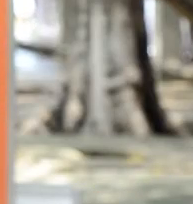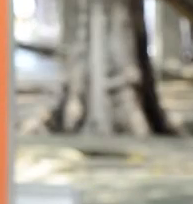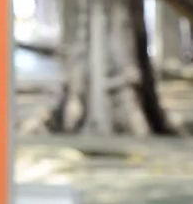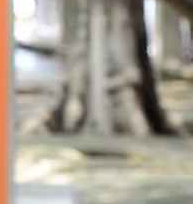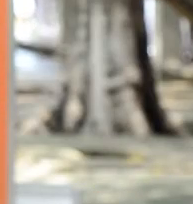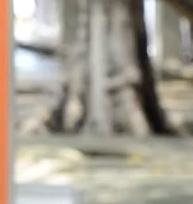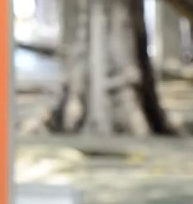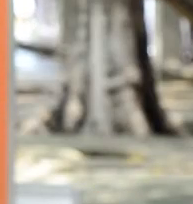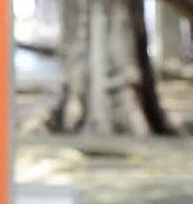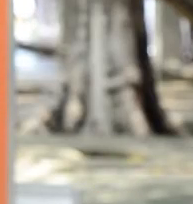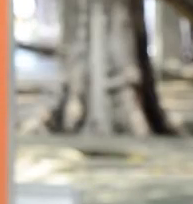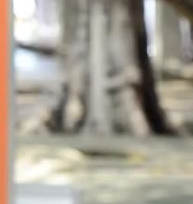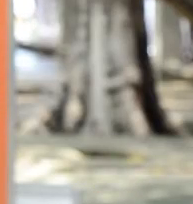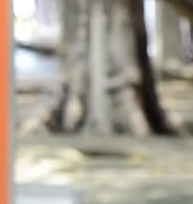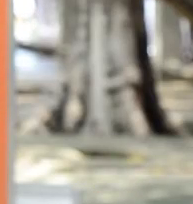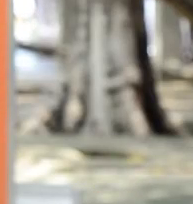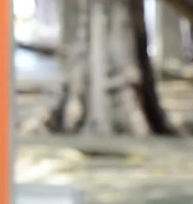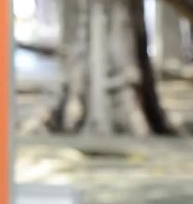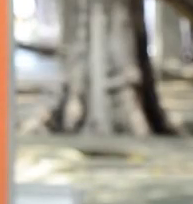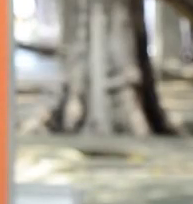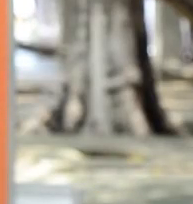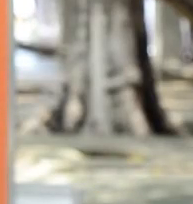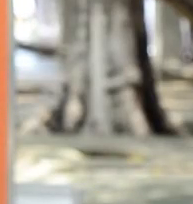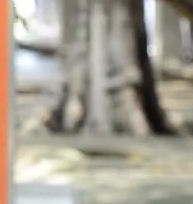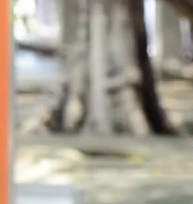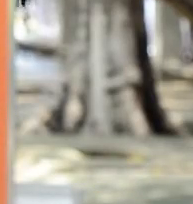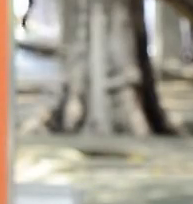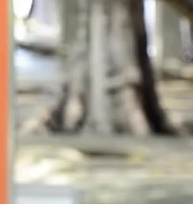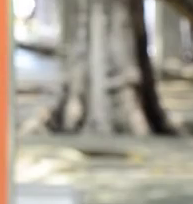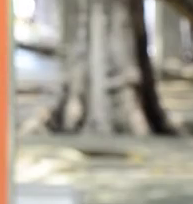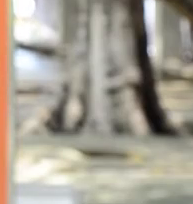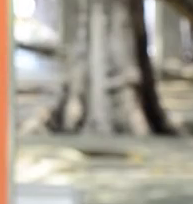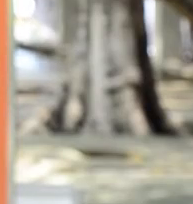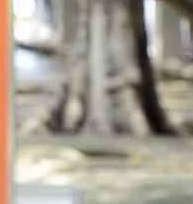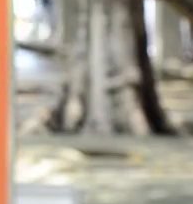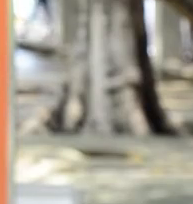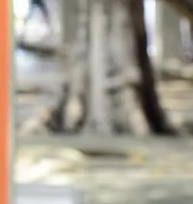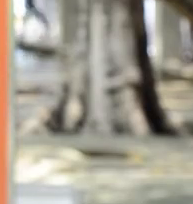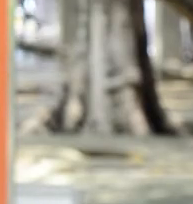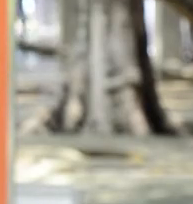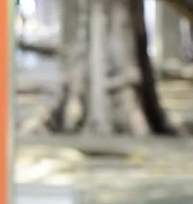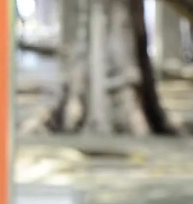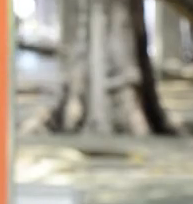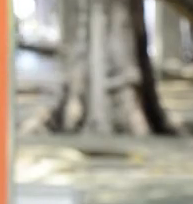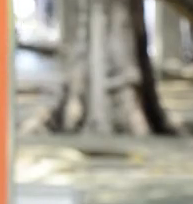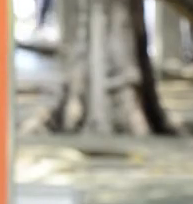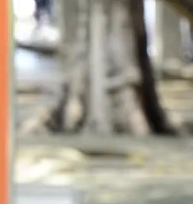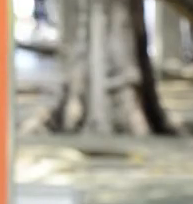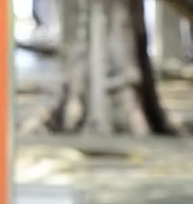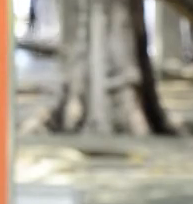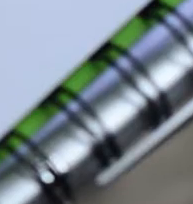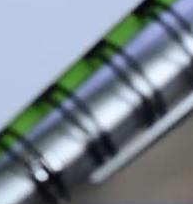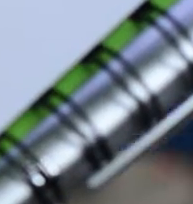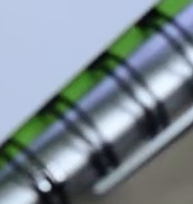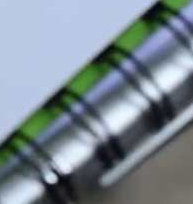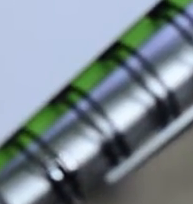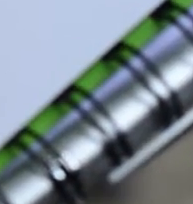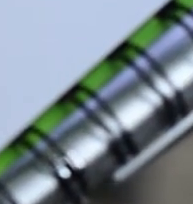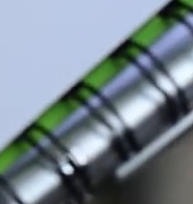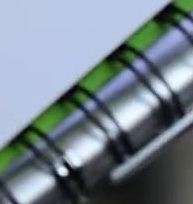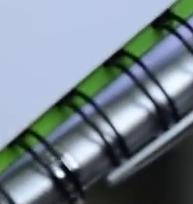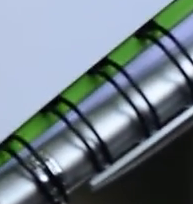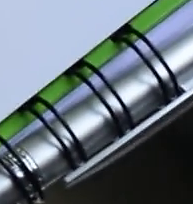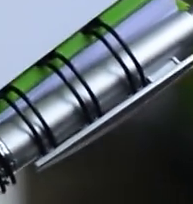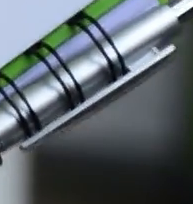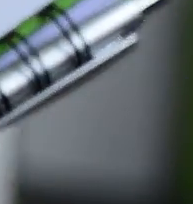estoy sorprendido y estoy muy contento de esta feria de posgrados. Pienso que es una excelente oportunidad para